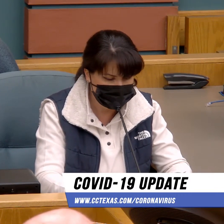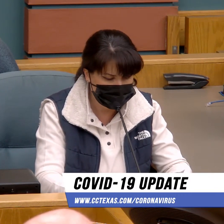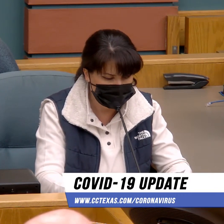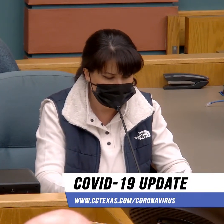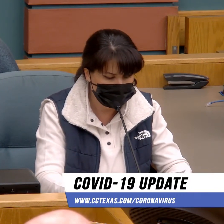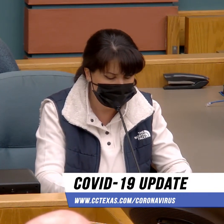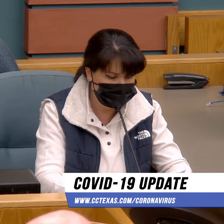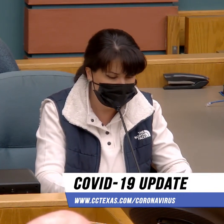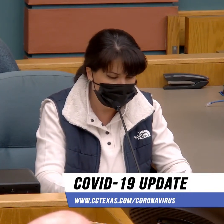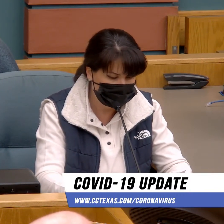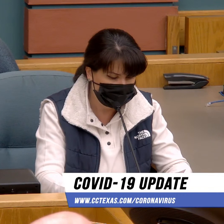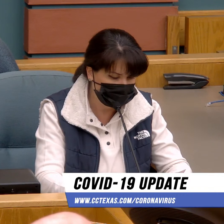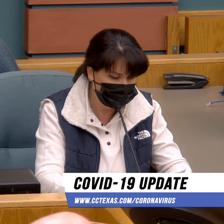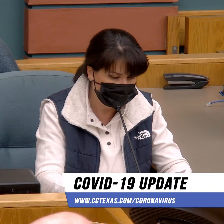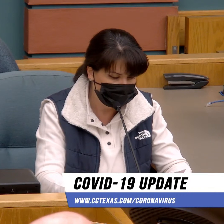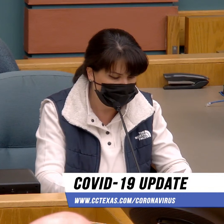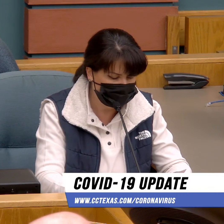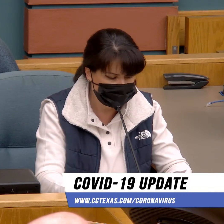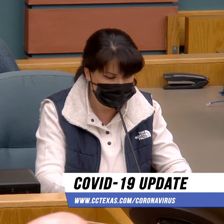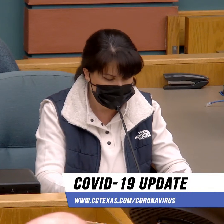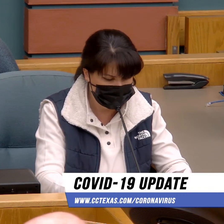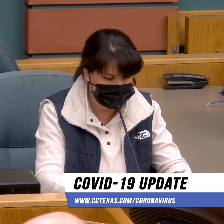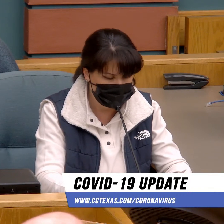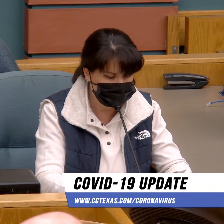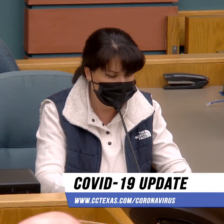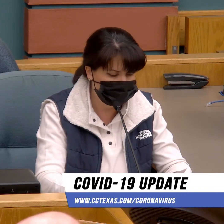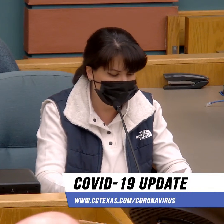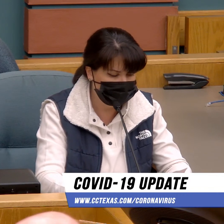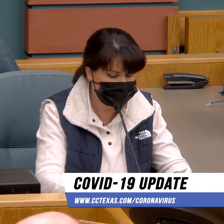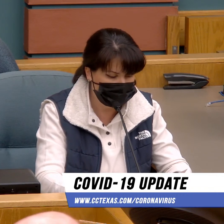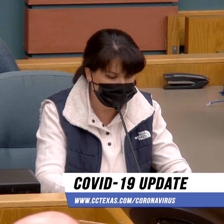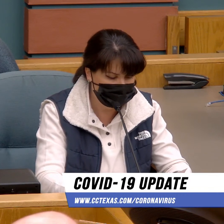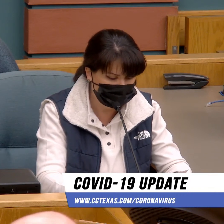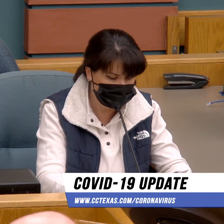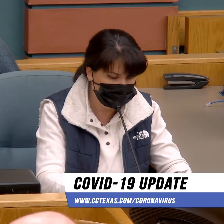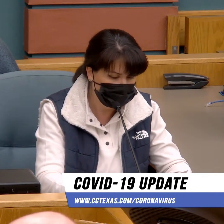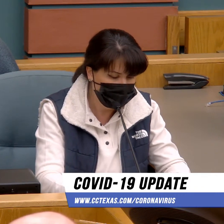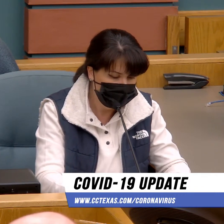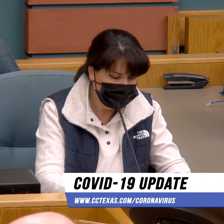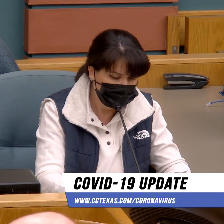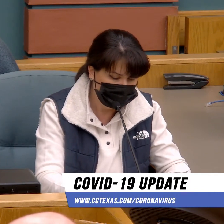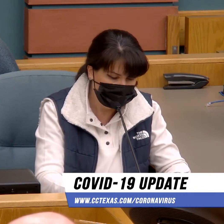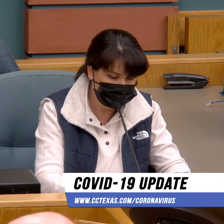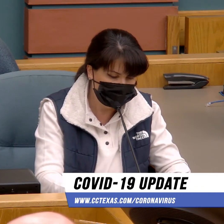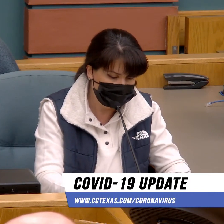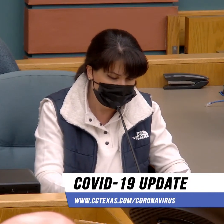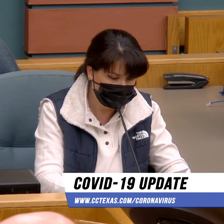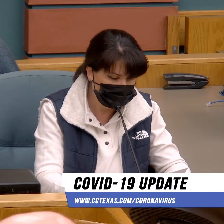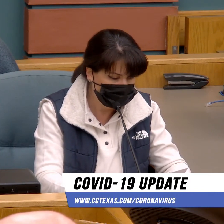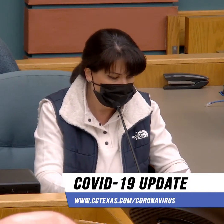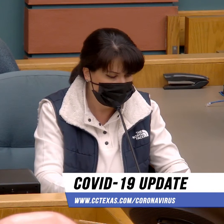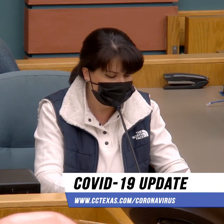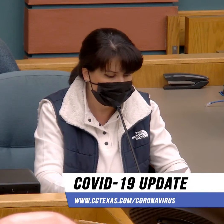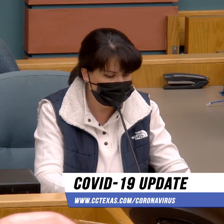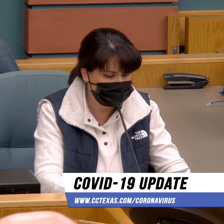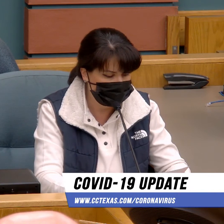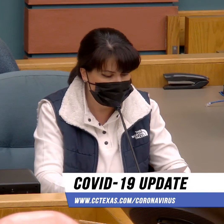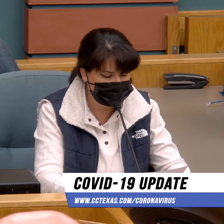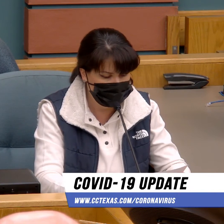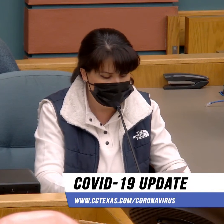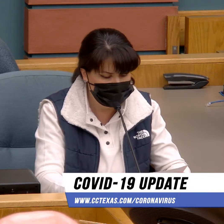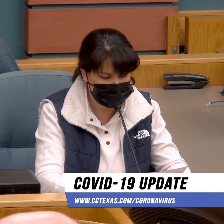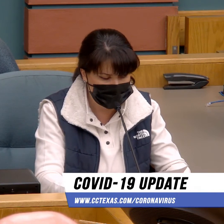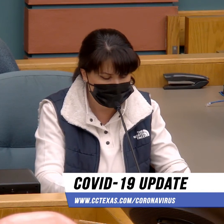clínicas de vacunación continuaron ofreciéndose en el Centro Comercial La Palmera, en el Centro para Adultos Greenwood, en los outlets en Robestown, en el Centro